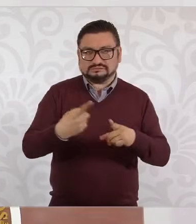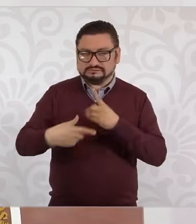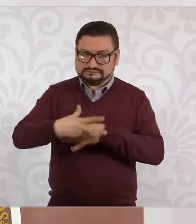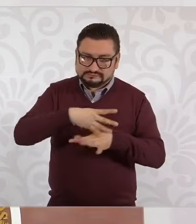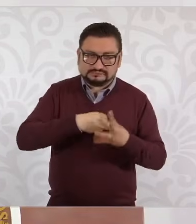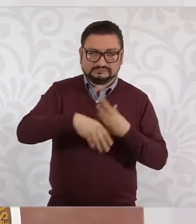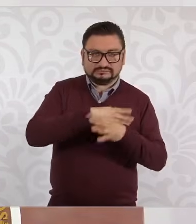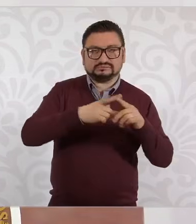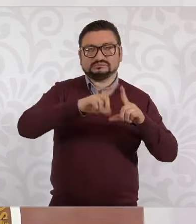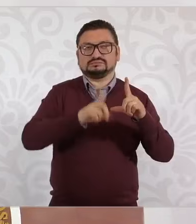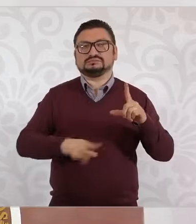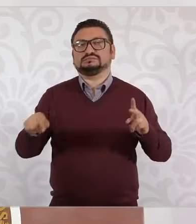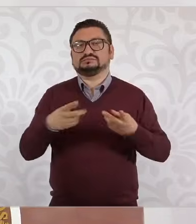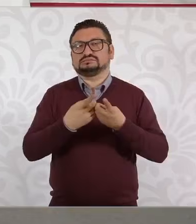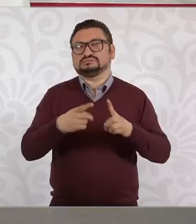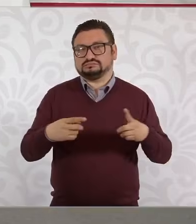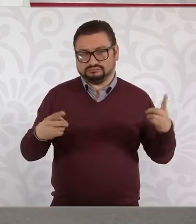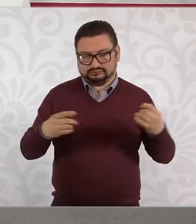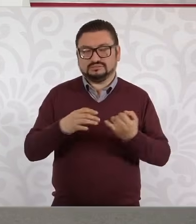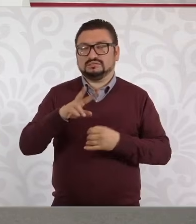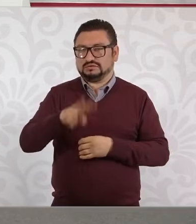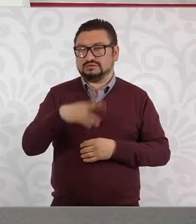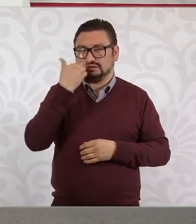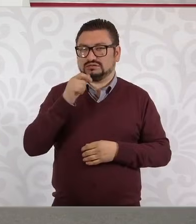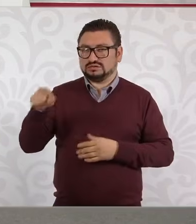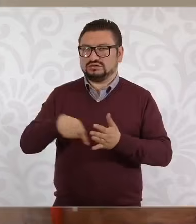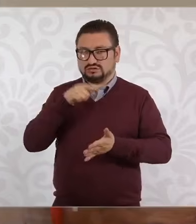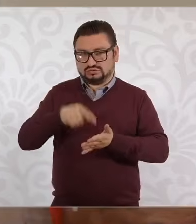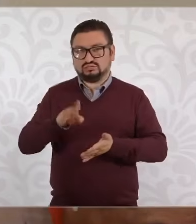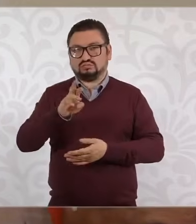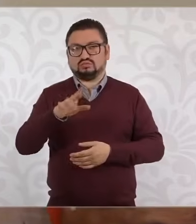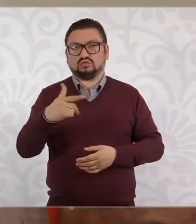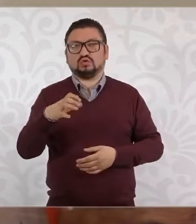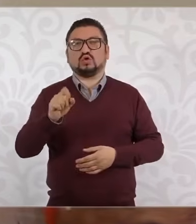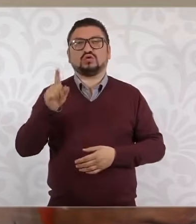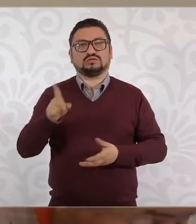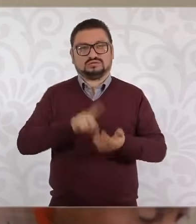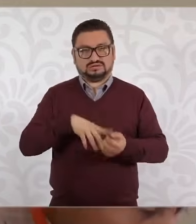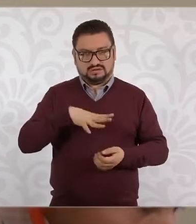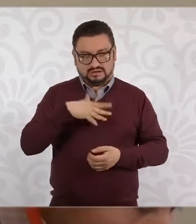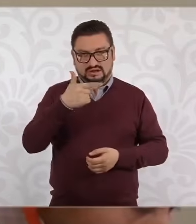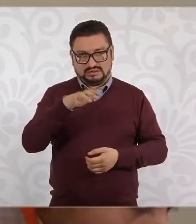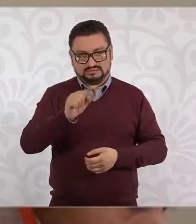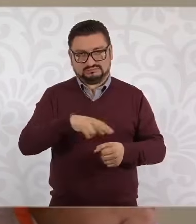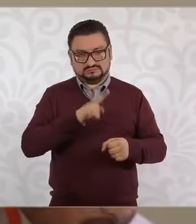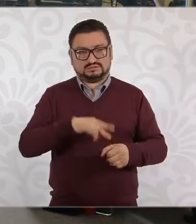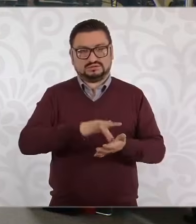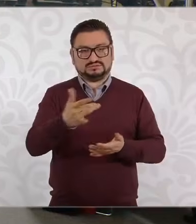el desarrollo del país. Sí, de hecho, la cuenca de Burgos es un gran potencial en gas natural. Bueno, gracias,